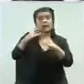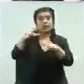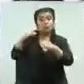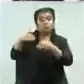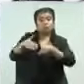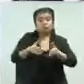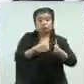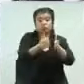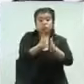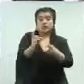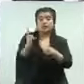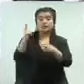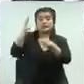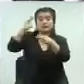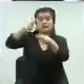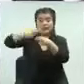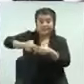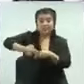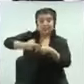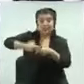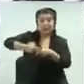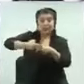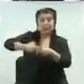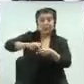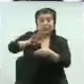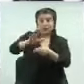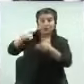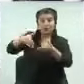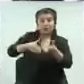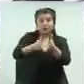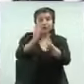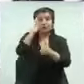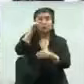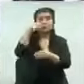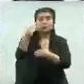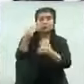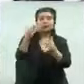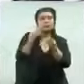creo están cerrando sus caminos porque la